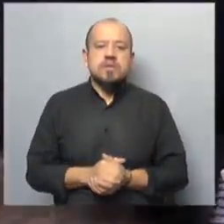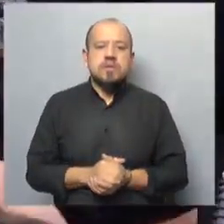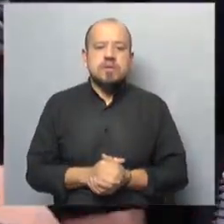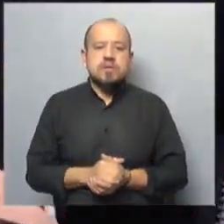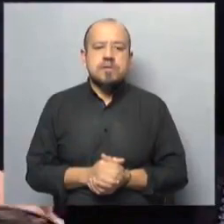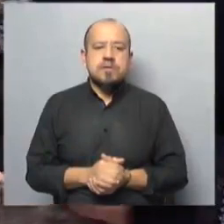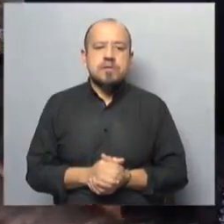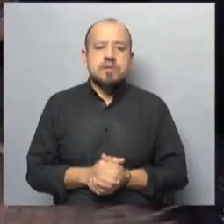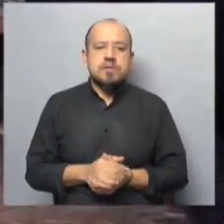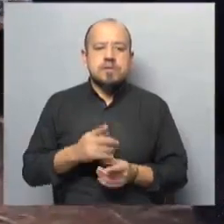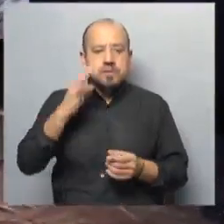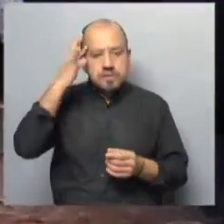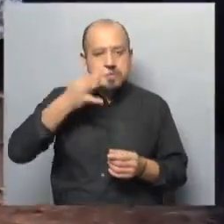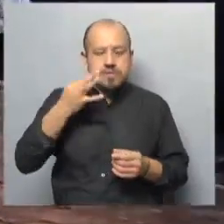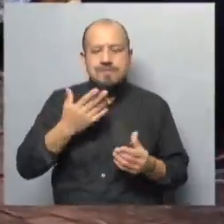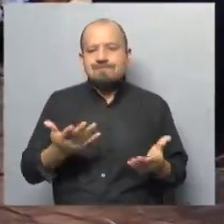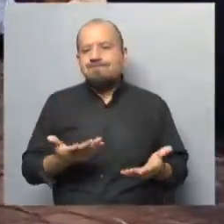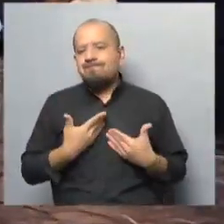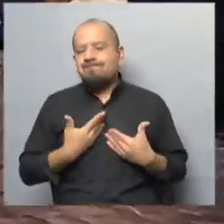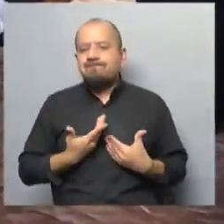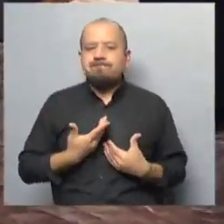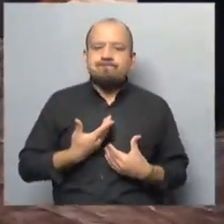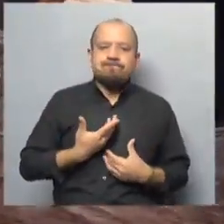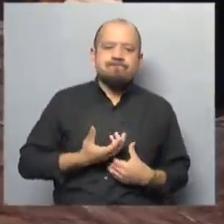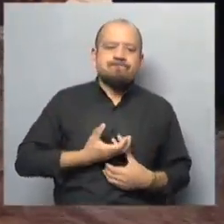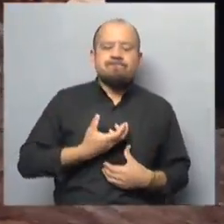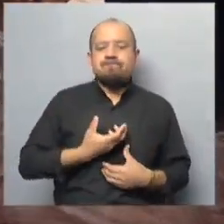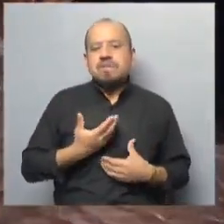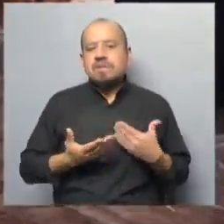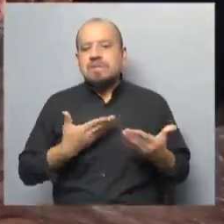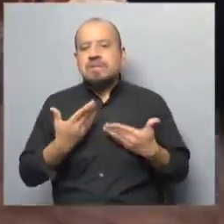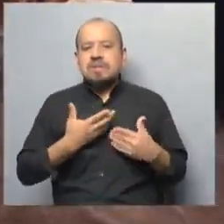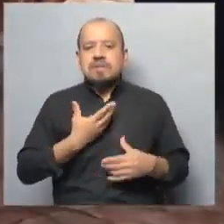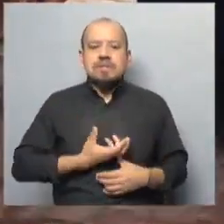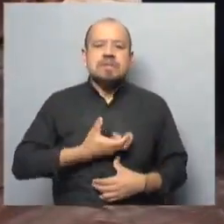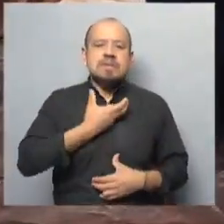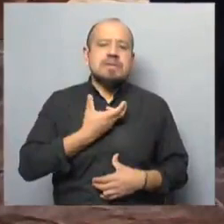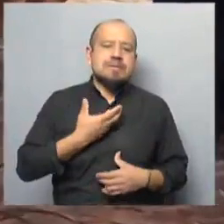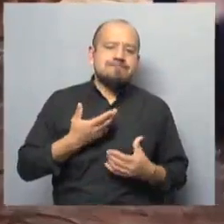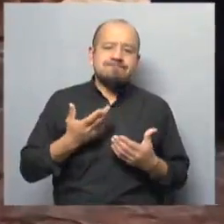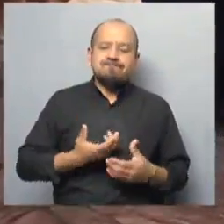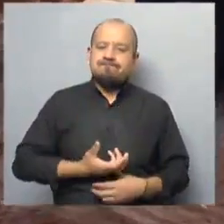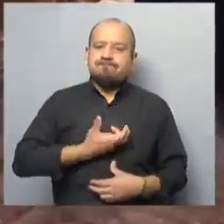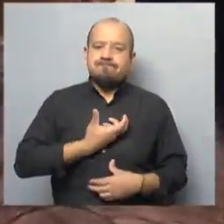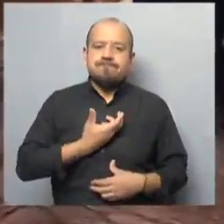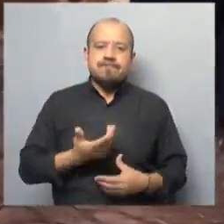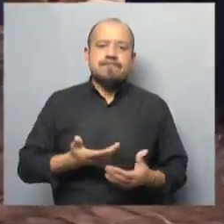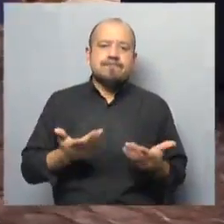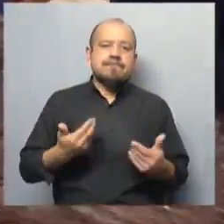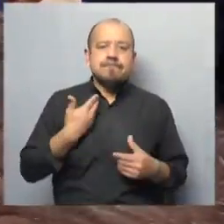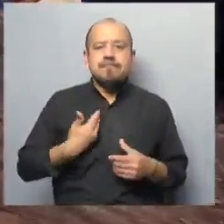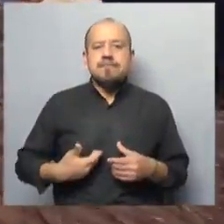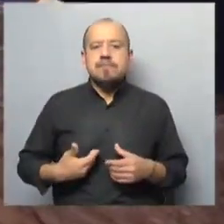Realmente muy, muy molesto, enojado, caliente, diría alguien, en una esquina con lo que sucedió.